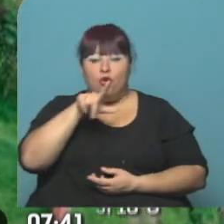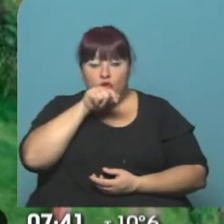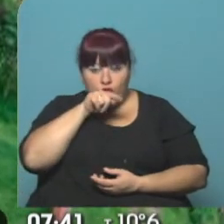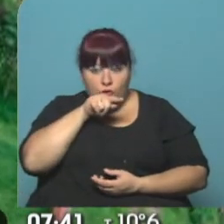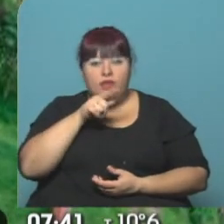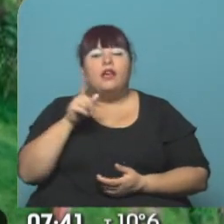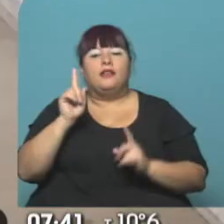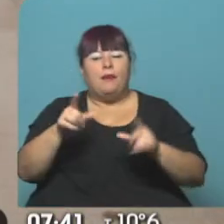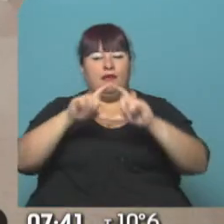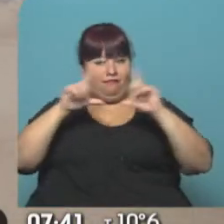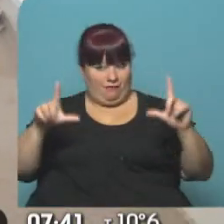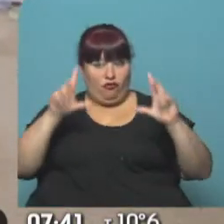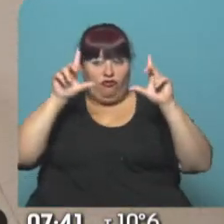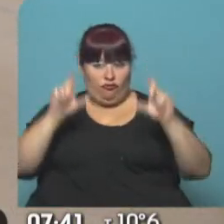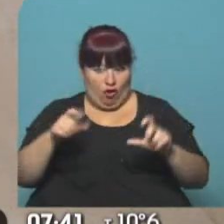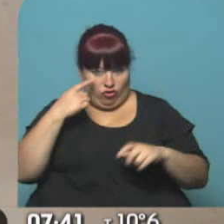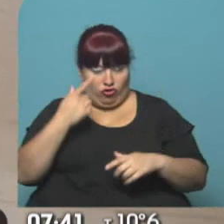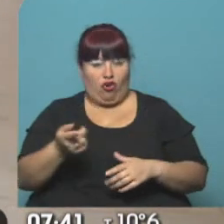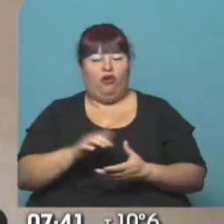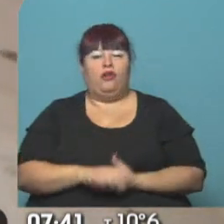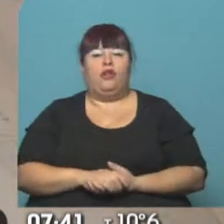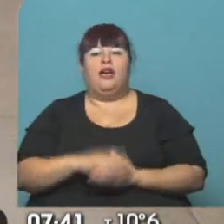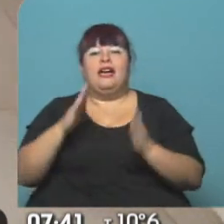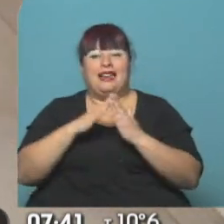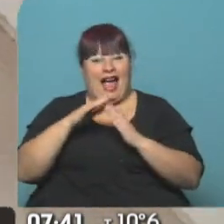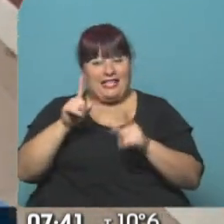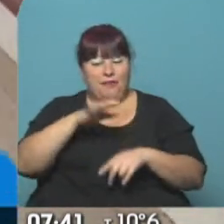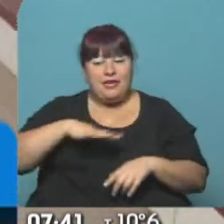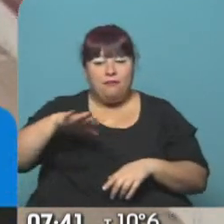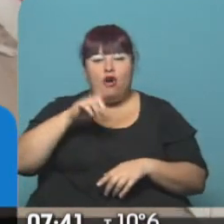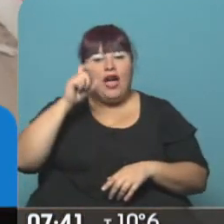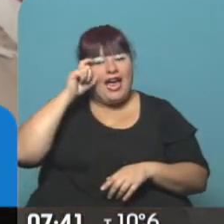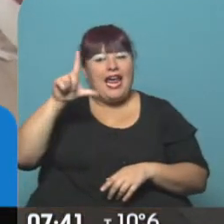está acompañado, allí lo vemos, de una fotografía de la casa ubicada